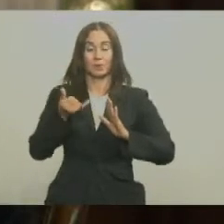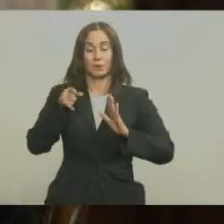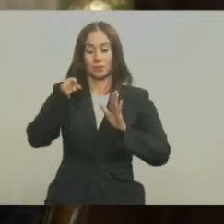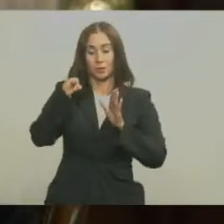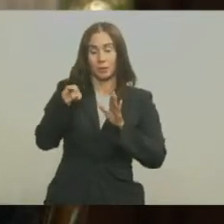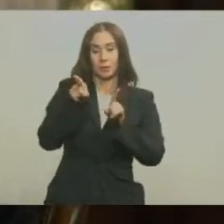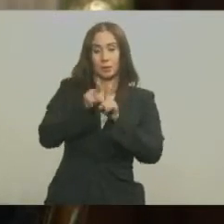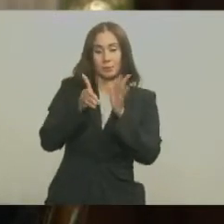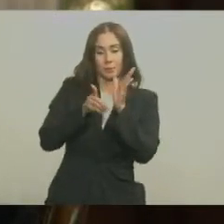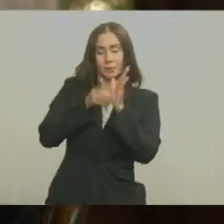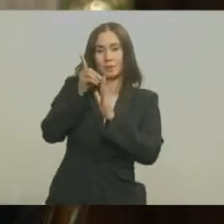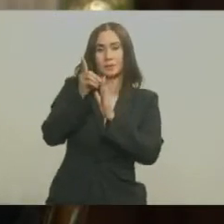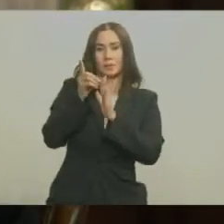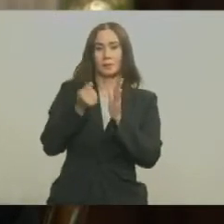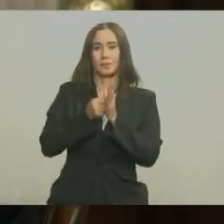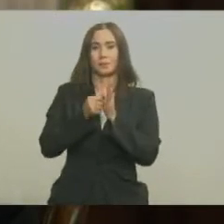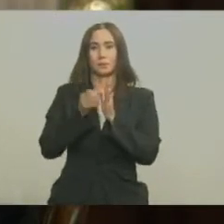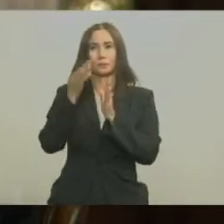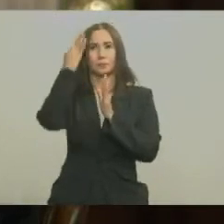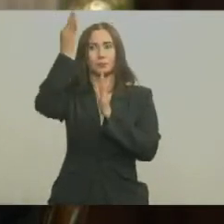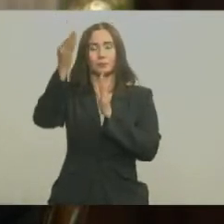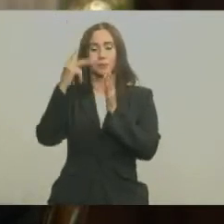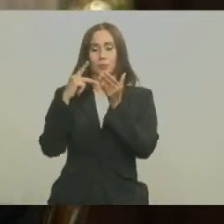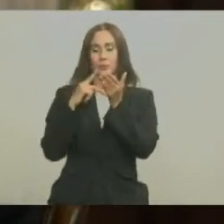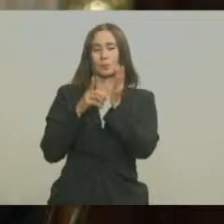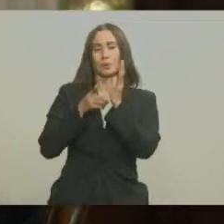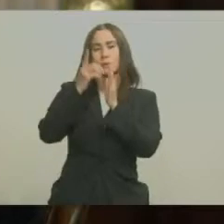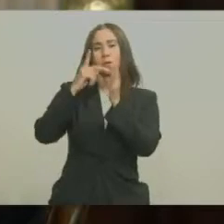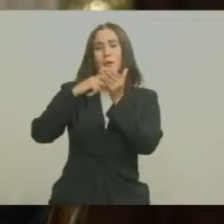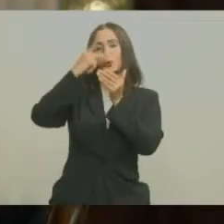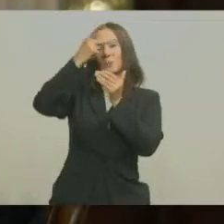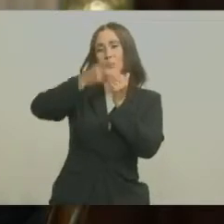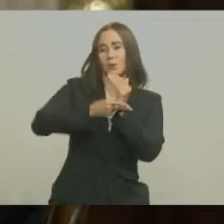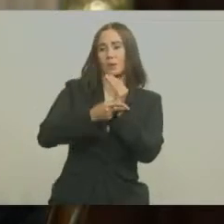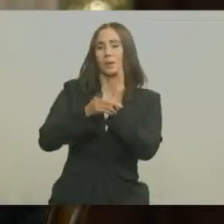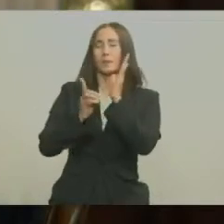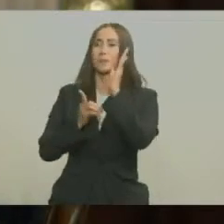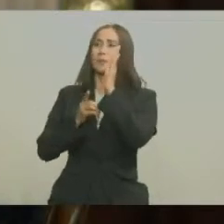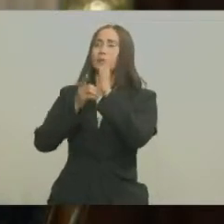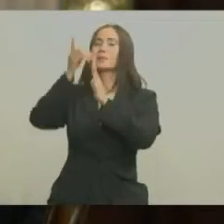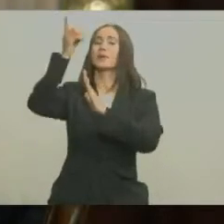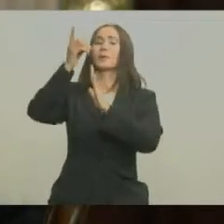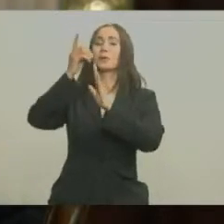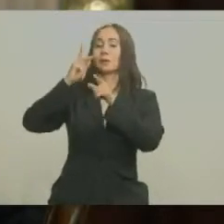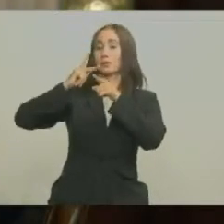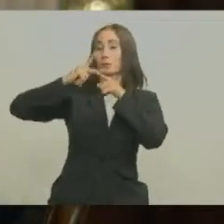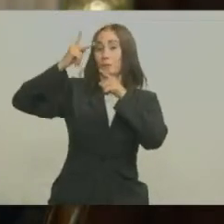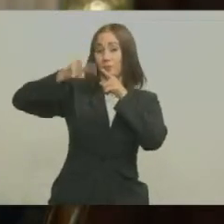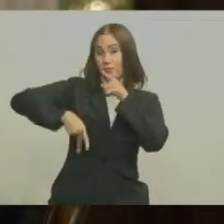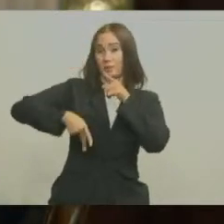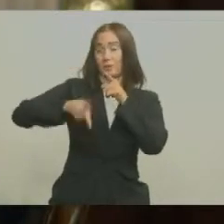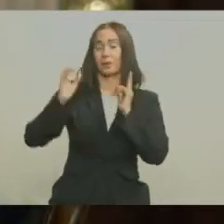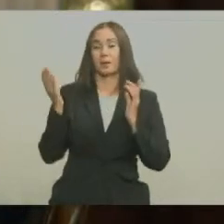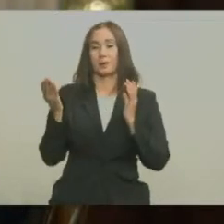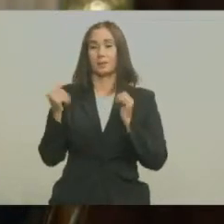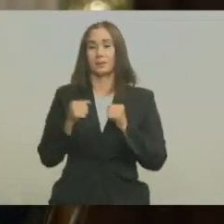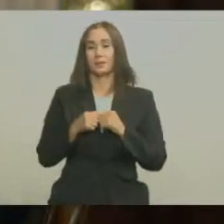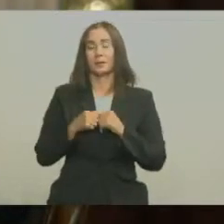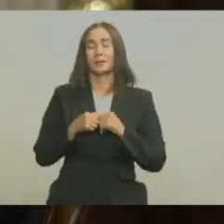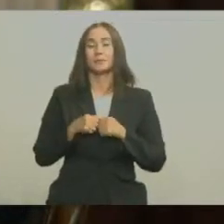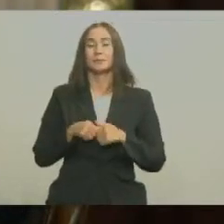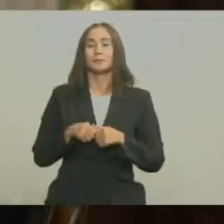desarrollo a construir su proyecto de vida, a desarrollarse social, profesional y científicamente.